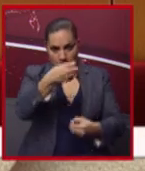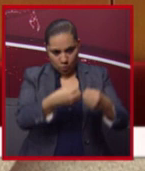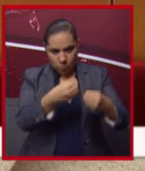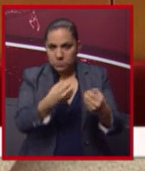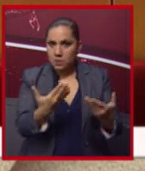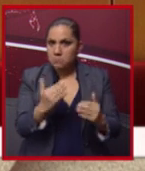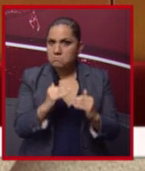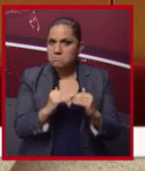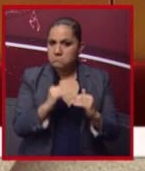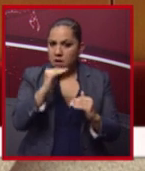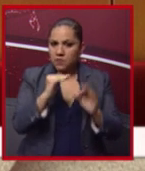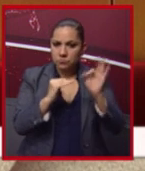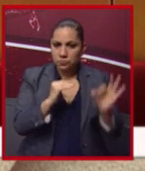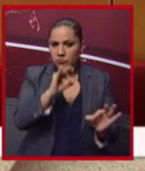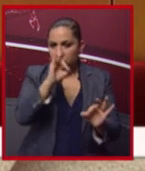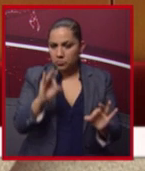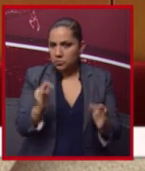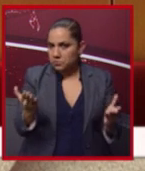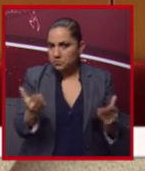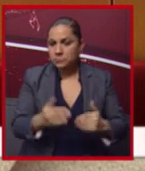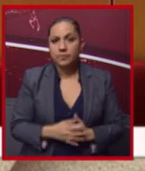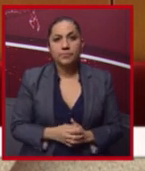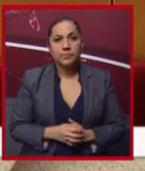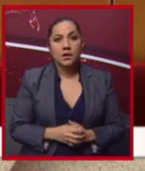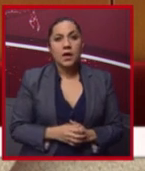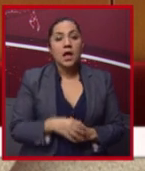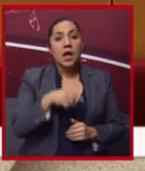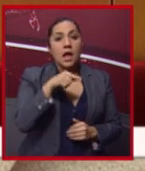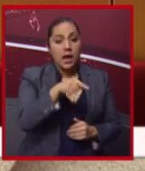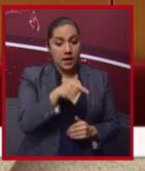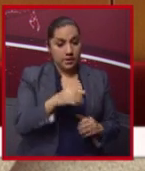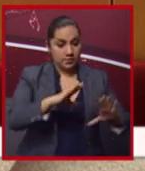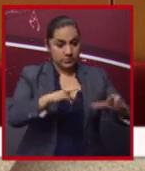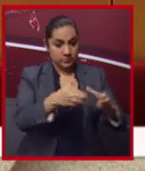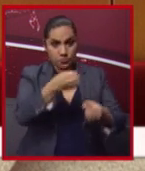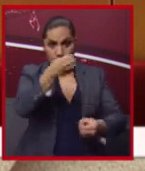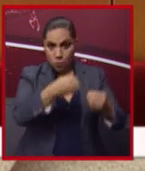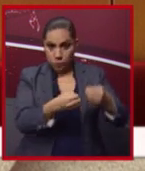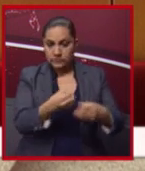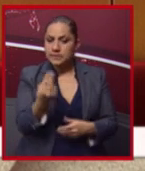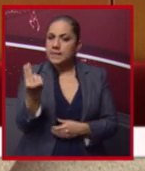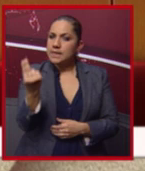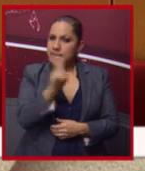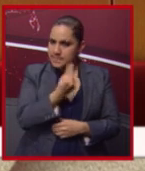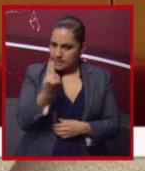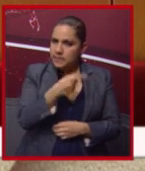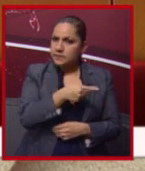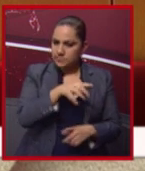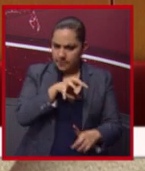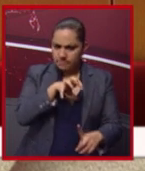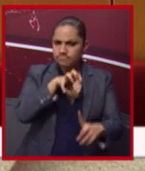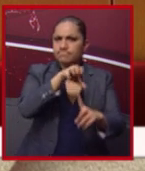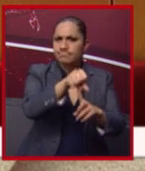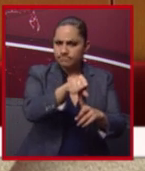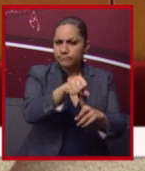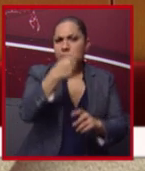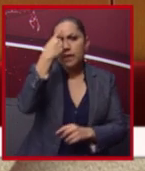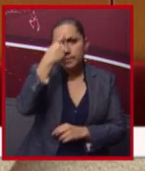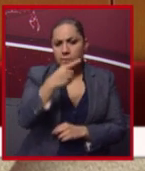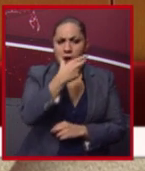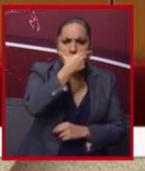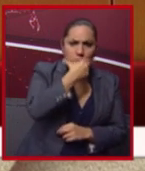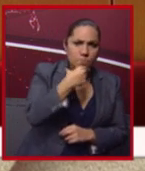El Poder Judicial necesita esforzarse en cumplir el compromiso de paridad de género